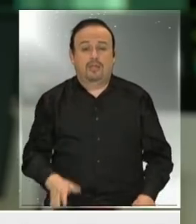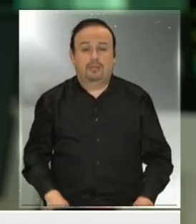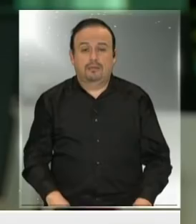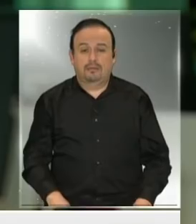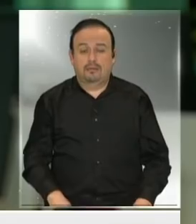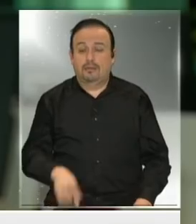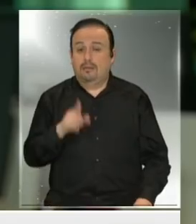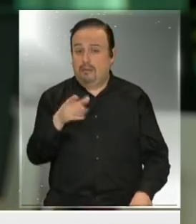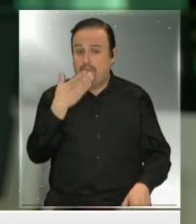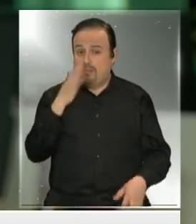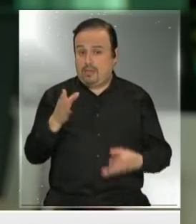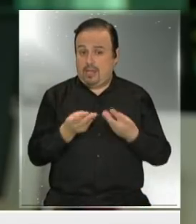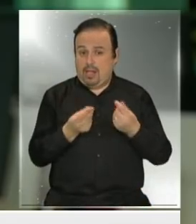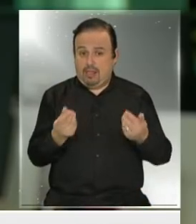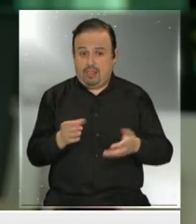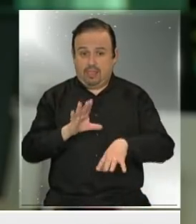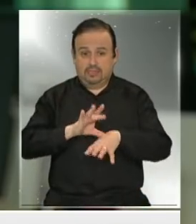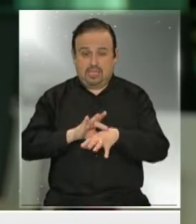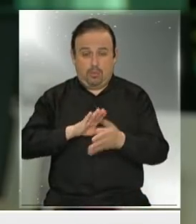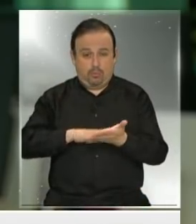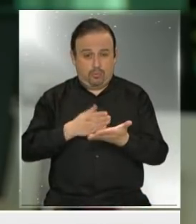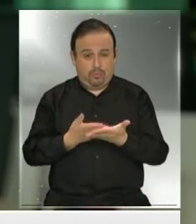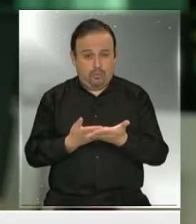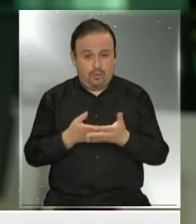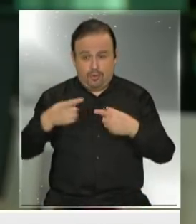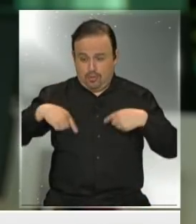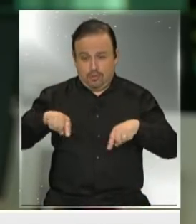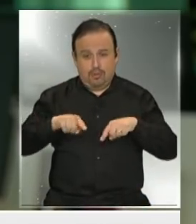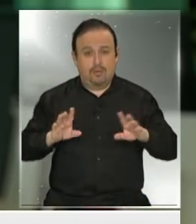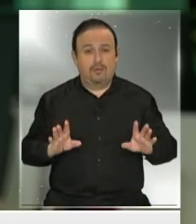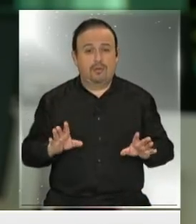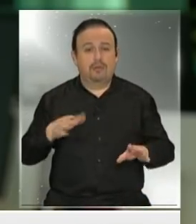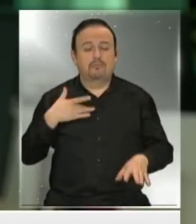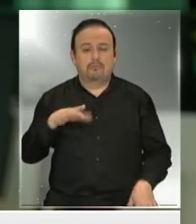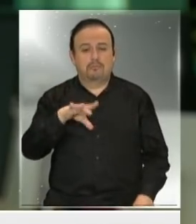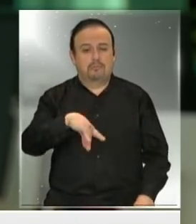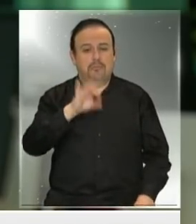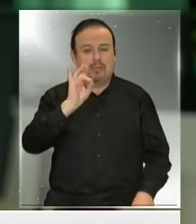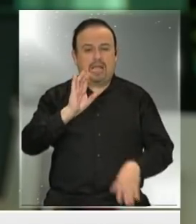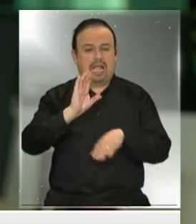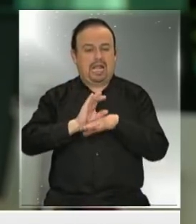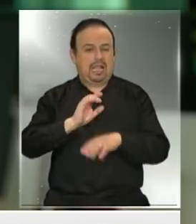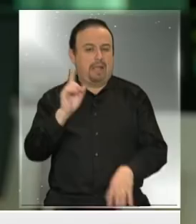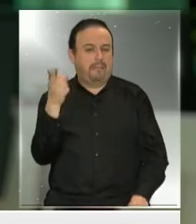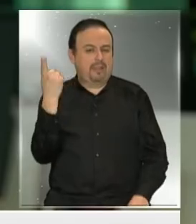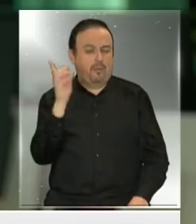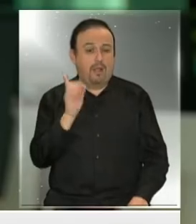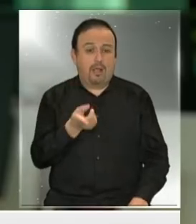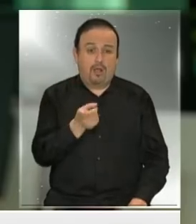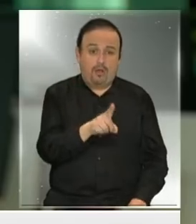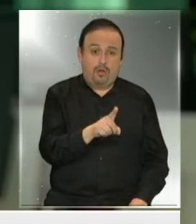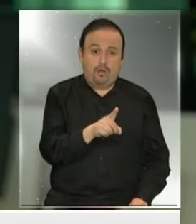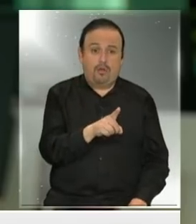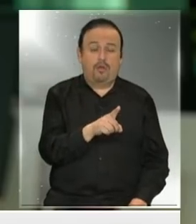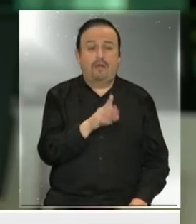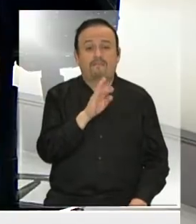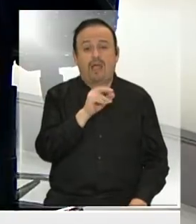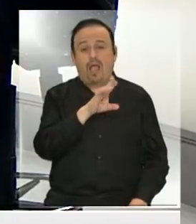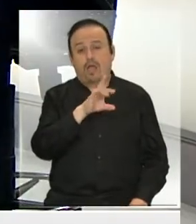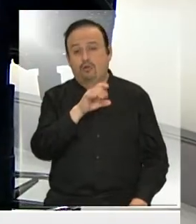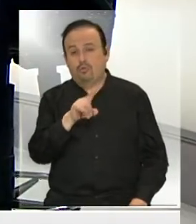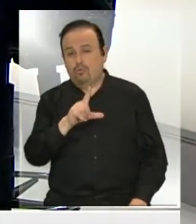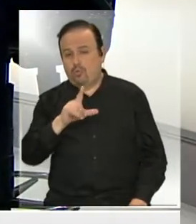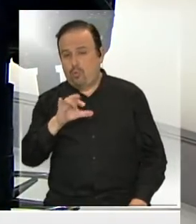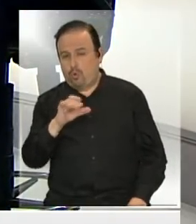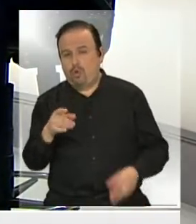mejorar la calidad de la salud porque los que estamos aquí podemos elegir una clínica privada los que tienen que ir al barros luco los que tienen que